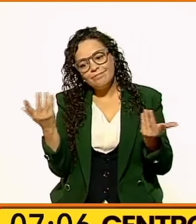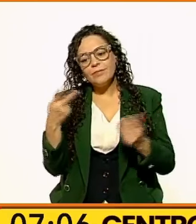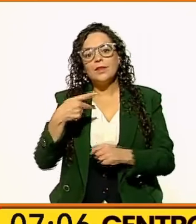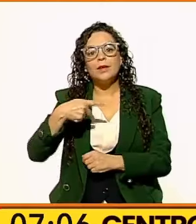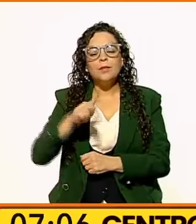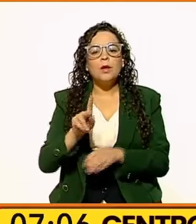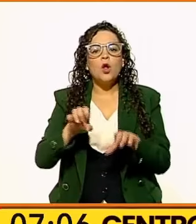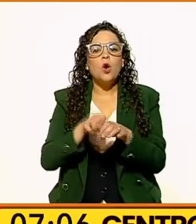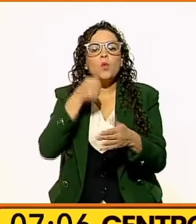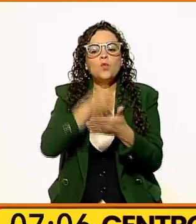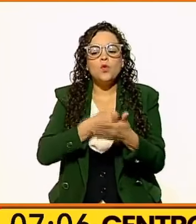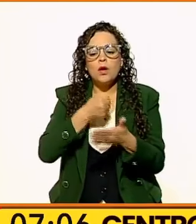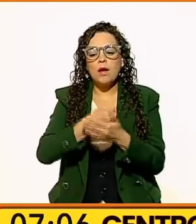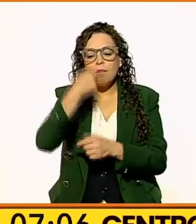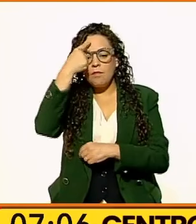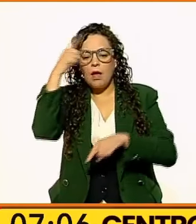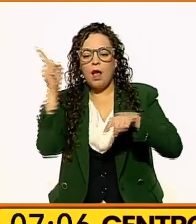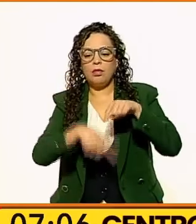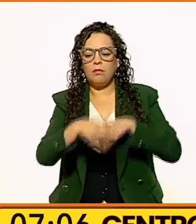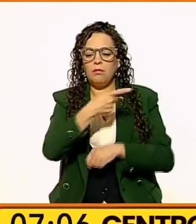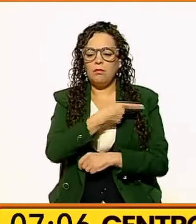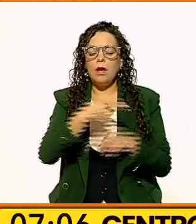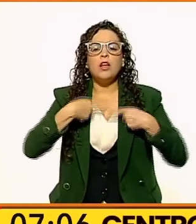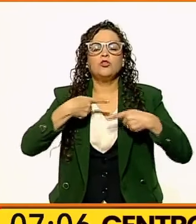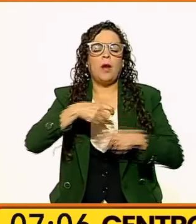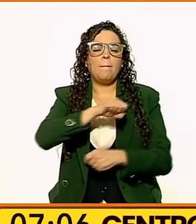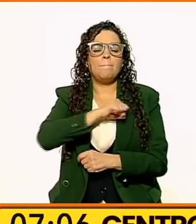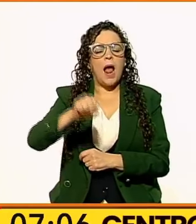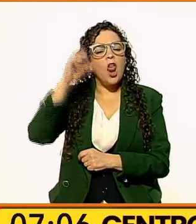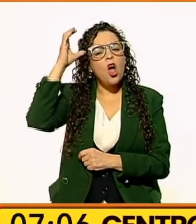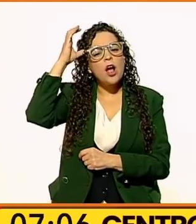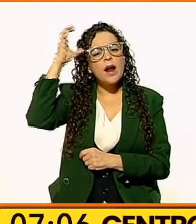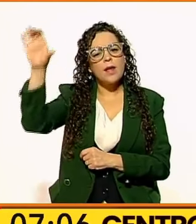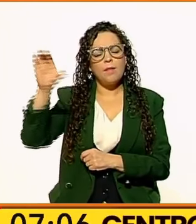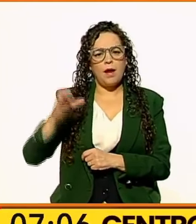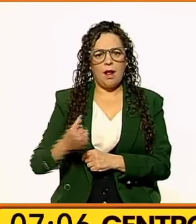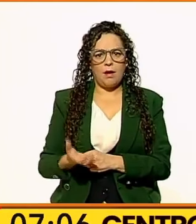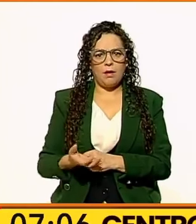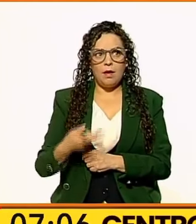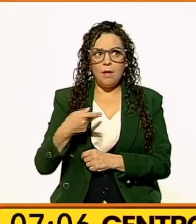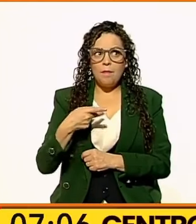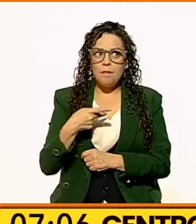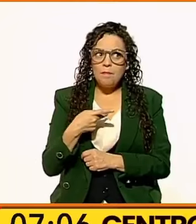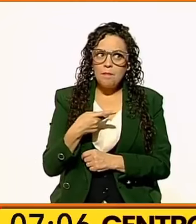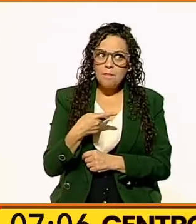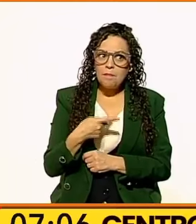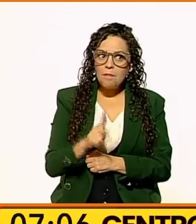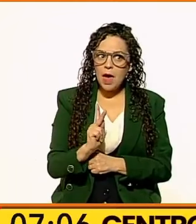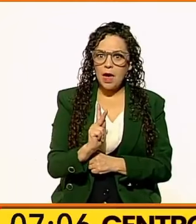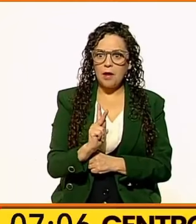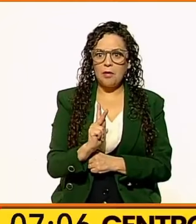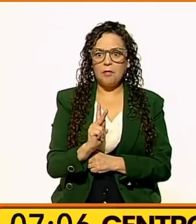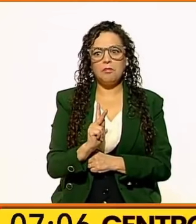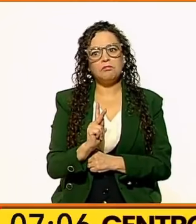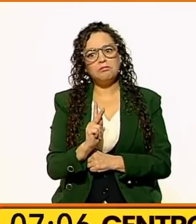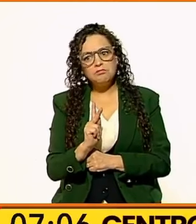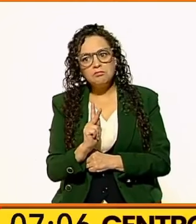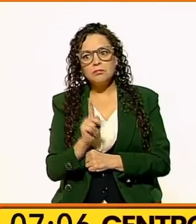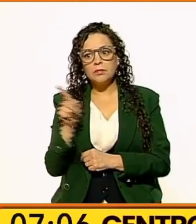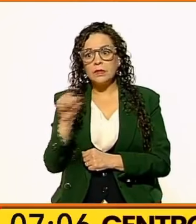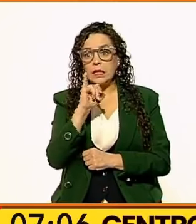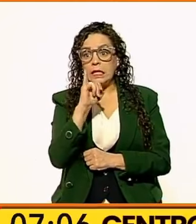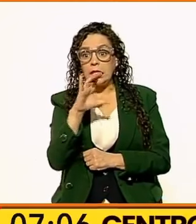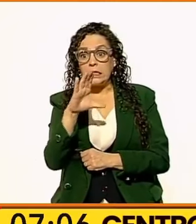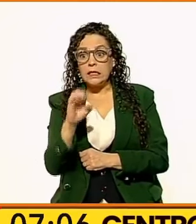esta lucha contra el crimen. Pero en realidad esto le podría permitir a él, a partir de las acciones de la ICE,